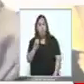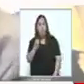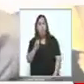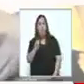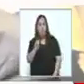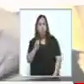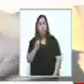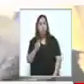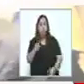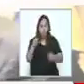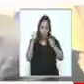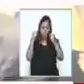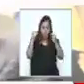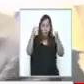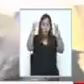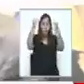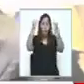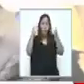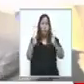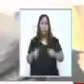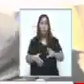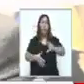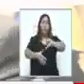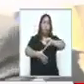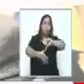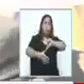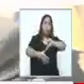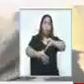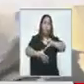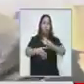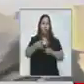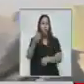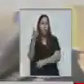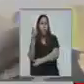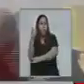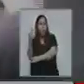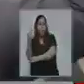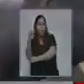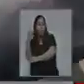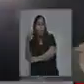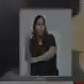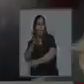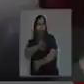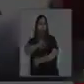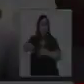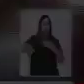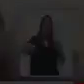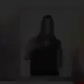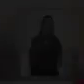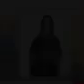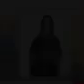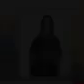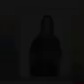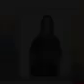Bolivia! ¡Evo Morales somos todos! ¡Patria libre, venceremos!